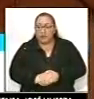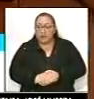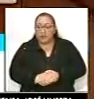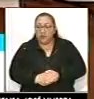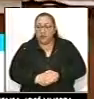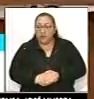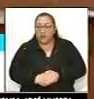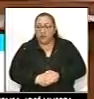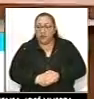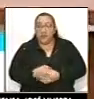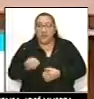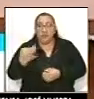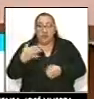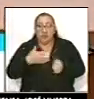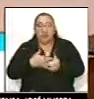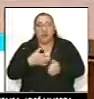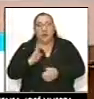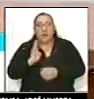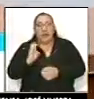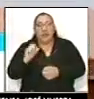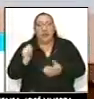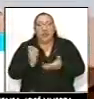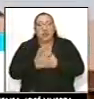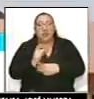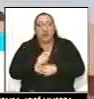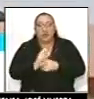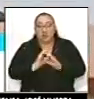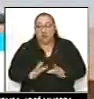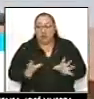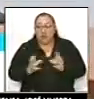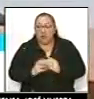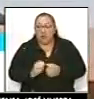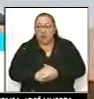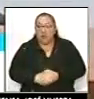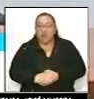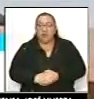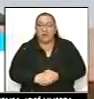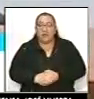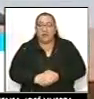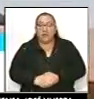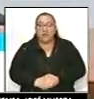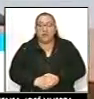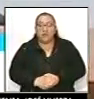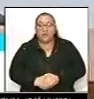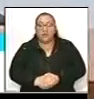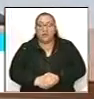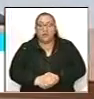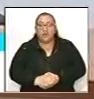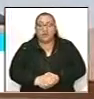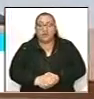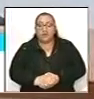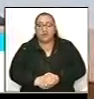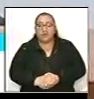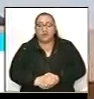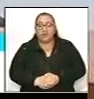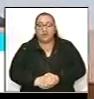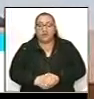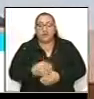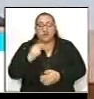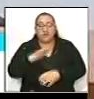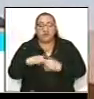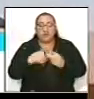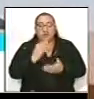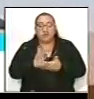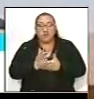de la cantidad de becas de estudiantes. Estamos tras y juntos con los estudiantes de beca Repared, viendo todos los problemas y